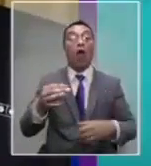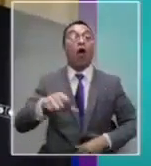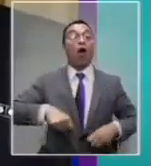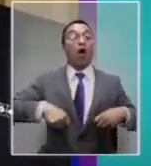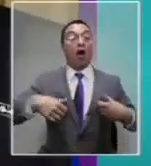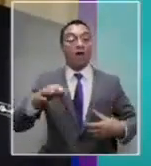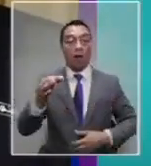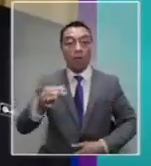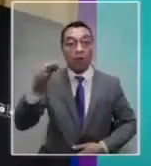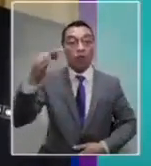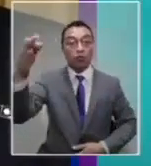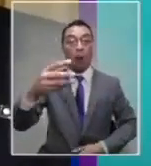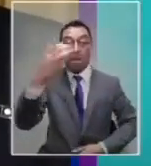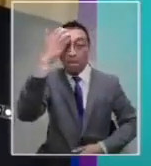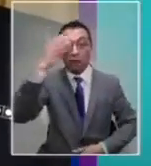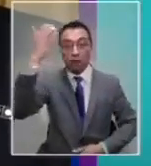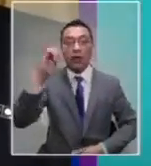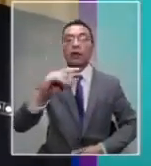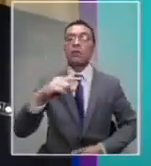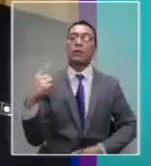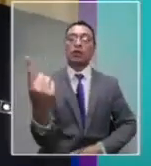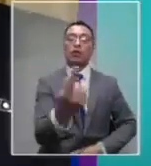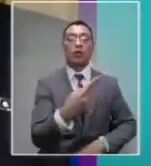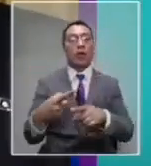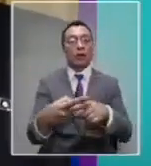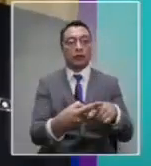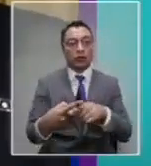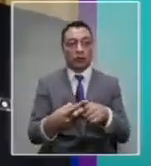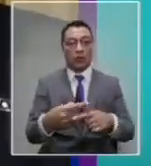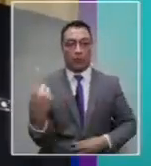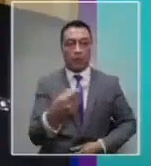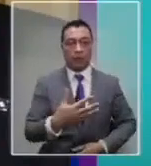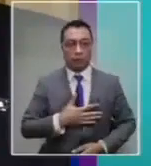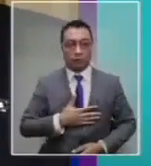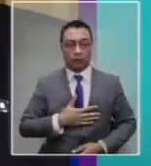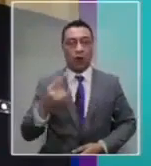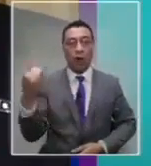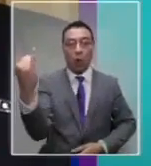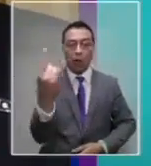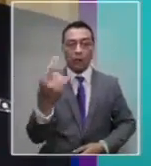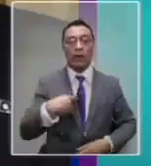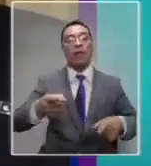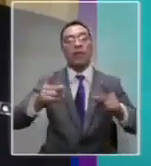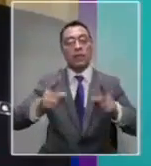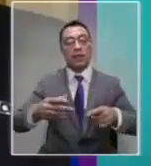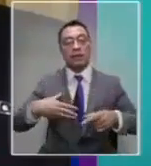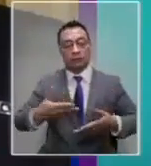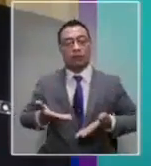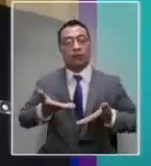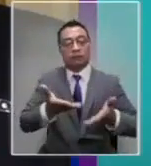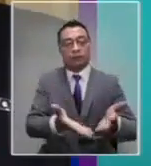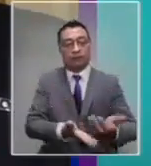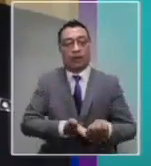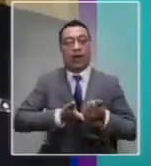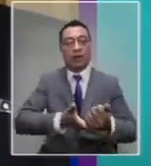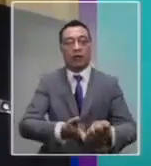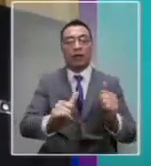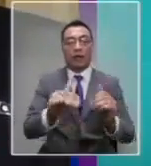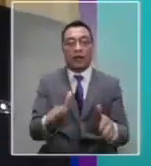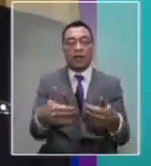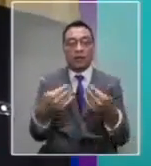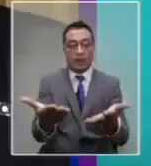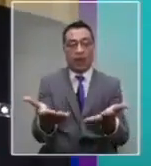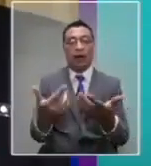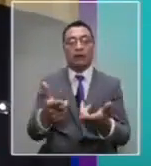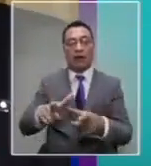los futuros profesionales y en toda la sociedad en su conjunto. Por eso que nosotros como universidad queremos hacer este aporte y